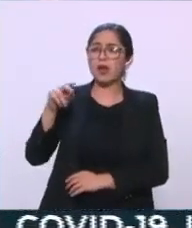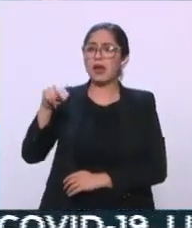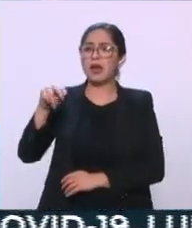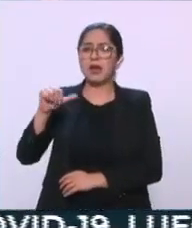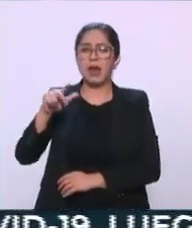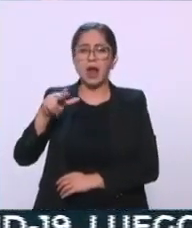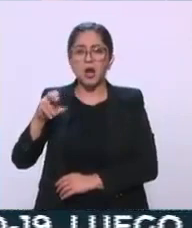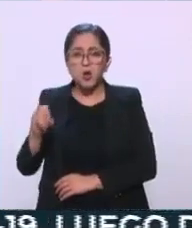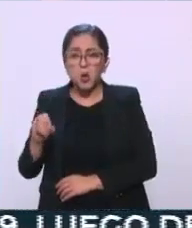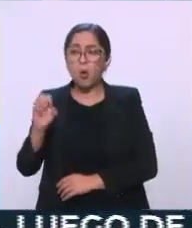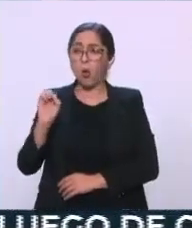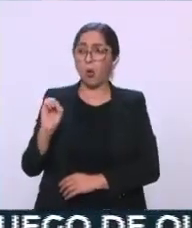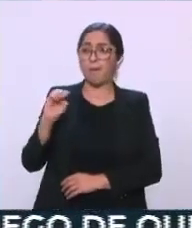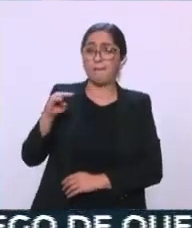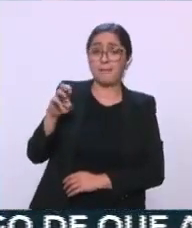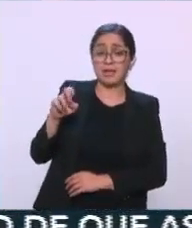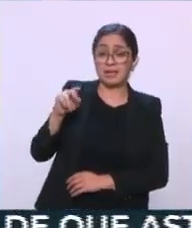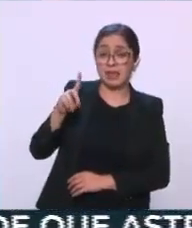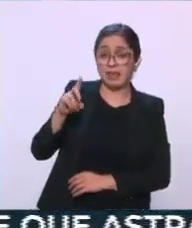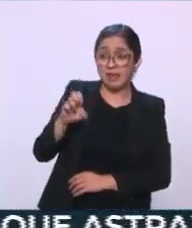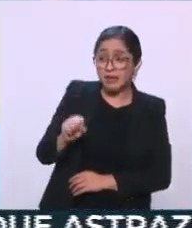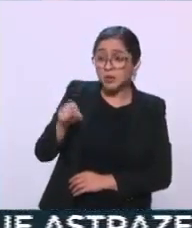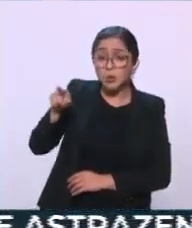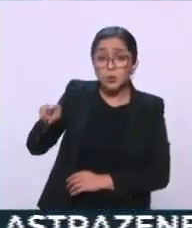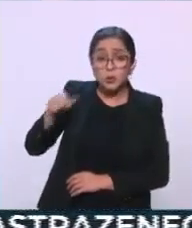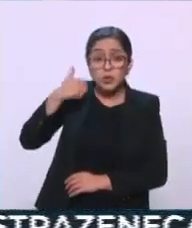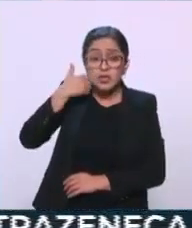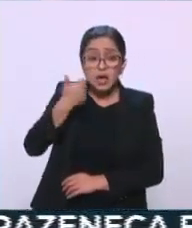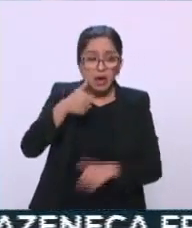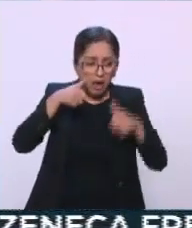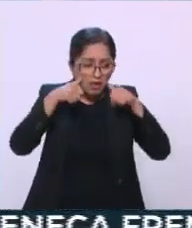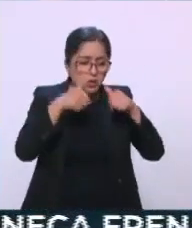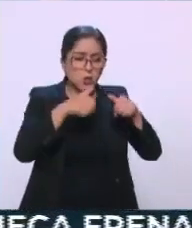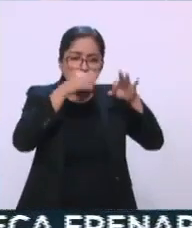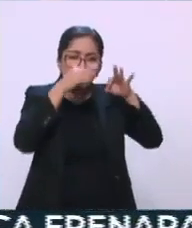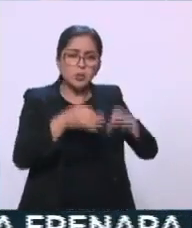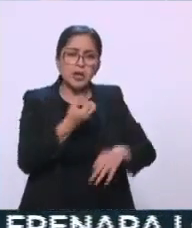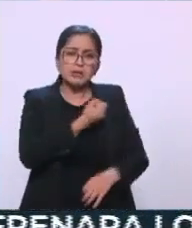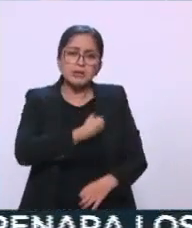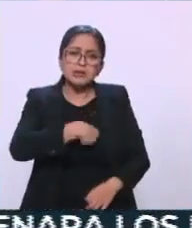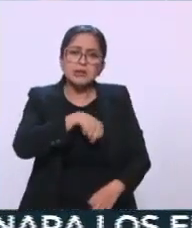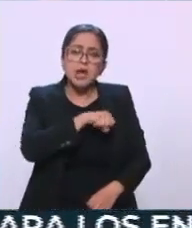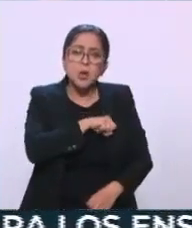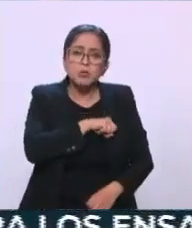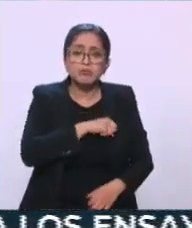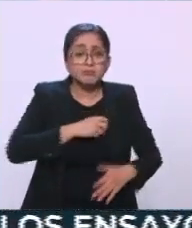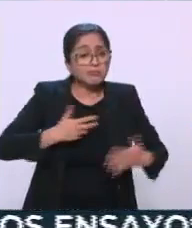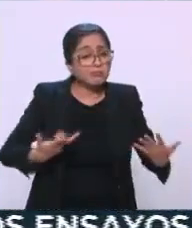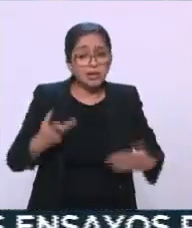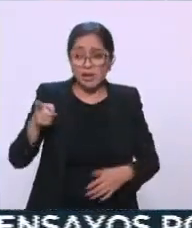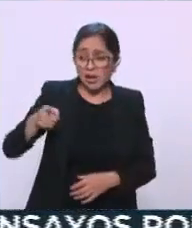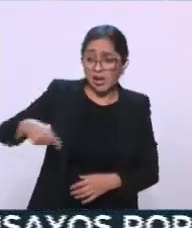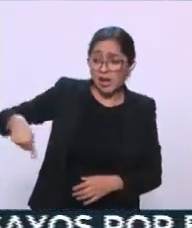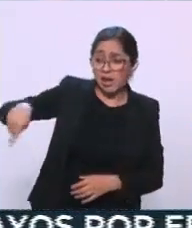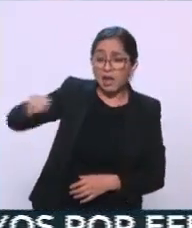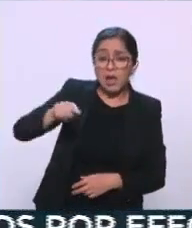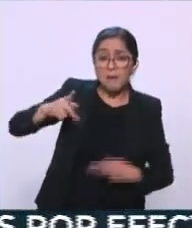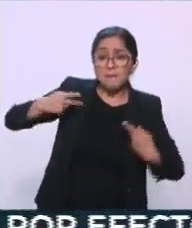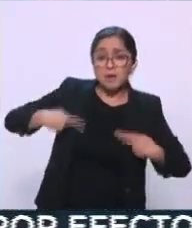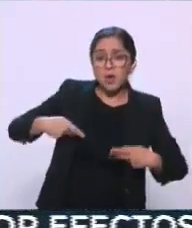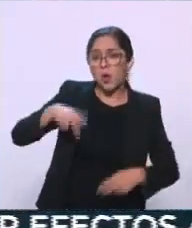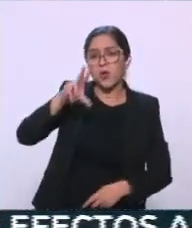Mercedes Juan, pues si quieres defender realmente al sector salud, es justamente lo que no deberías tener,